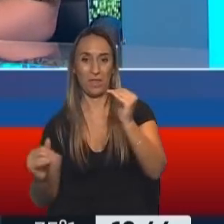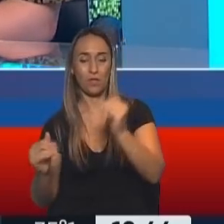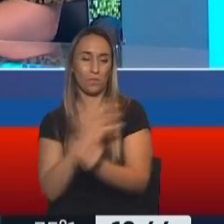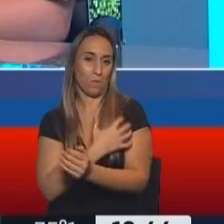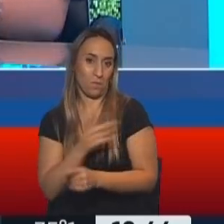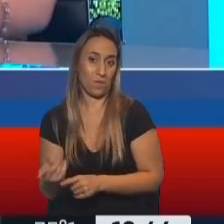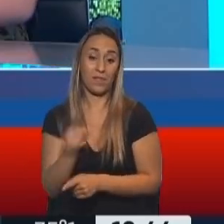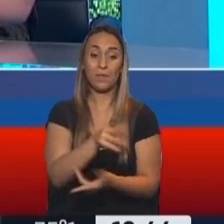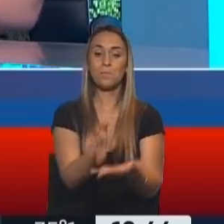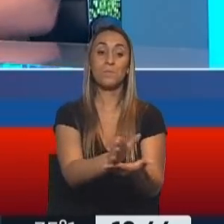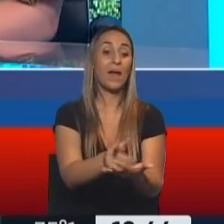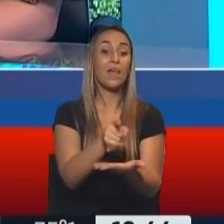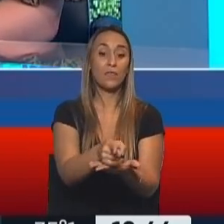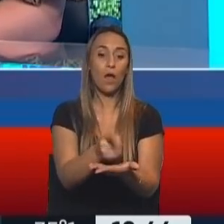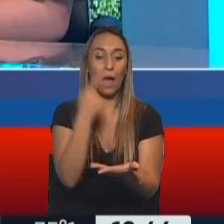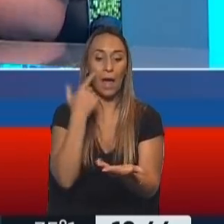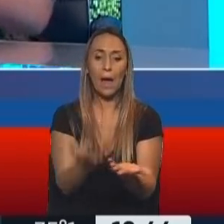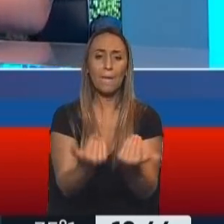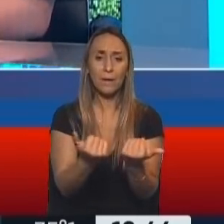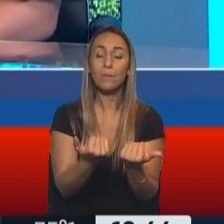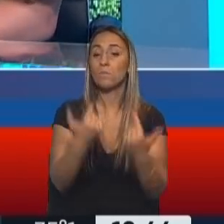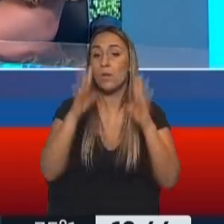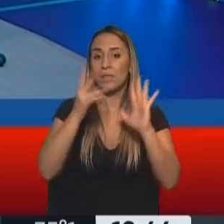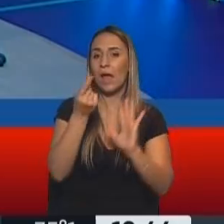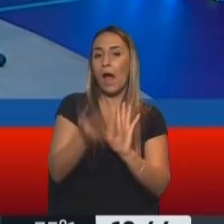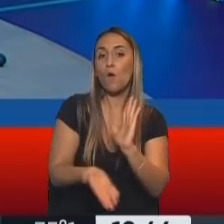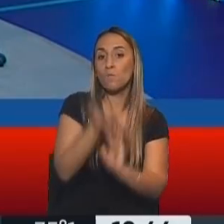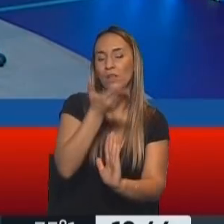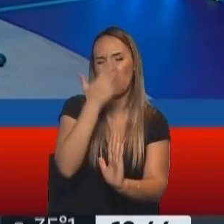partir de esa designación, a partir de esa clasificación, habrá aumentos que después te los voy a contar mejor.